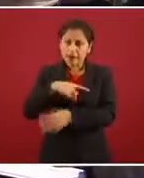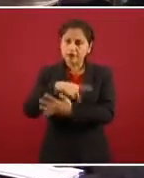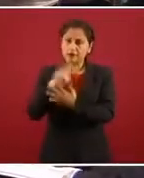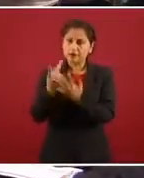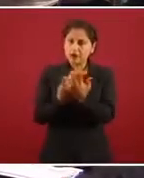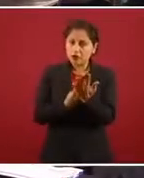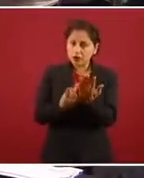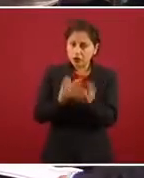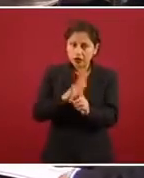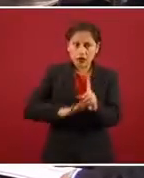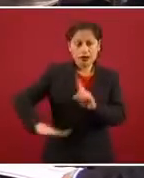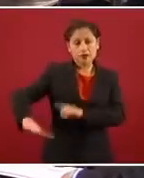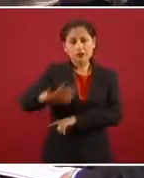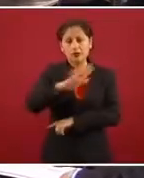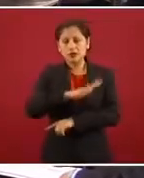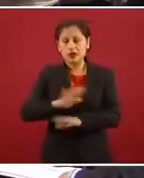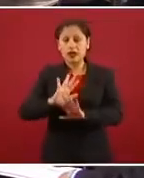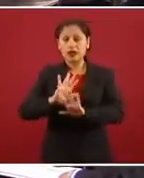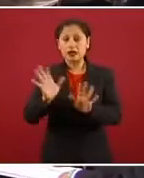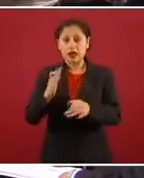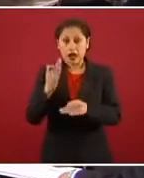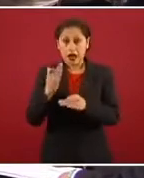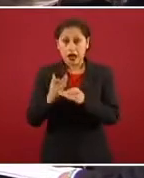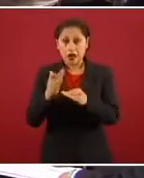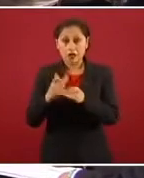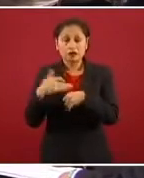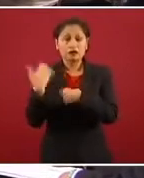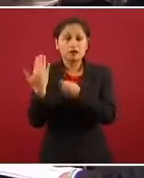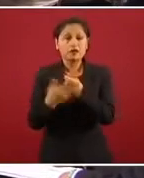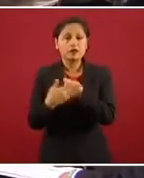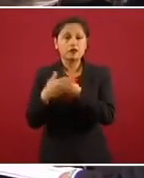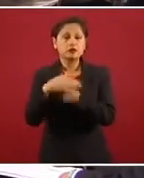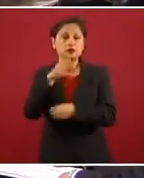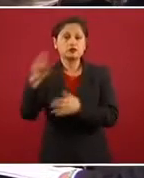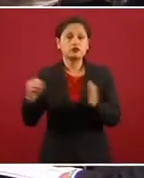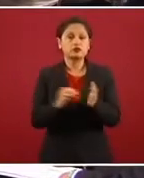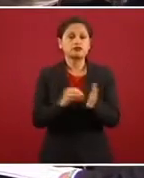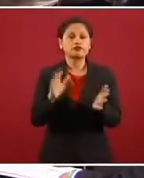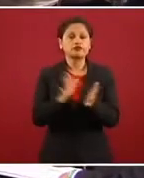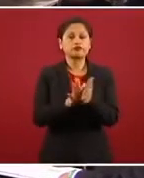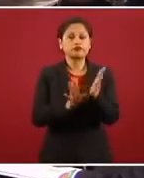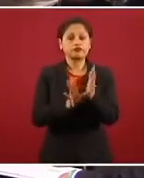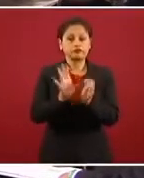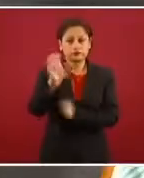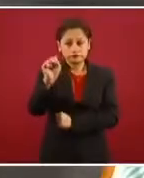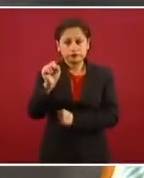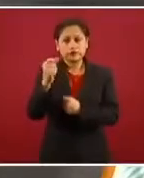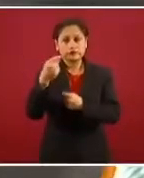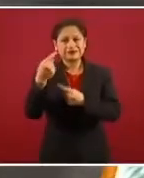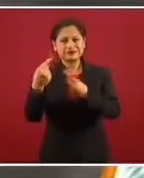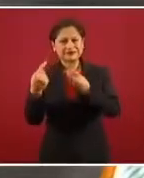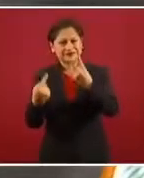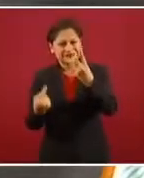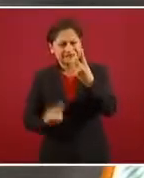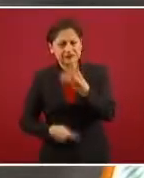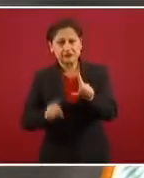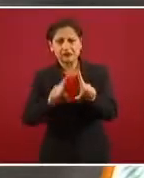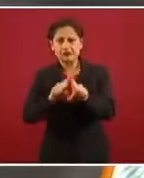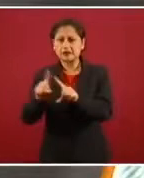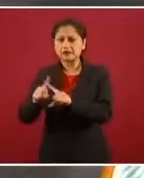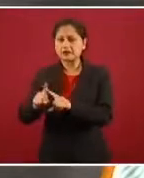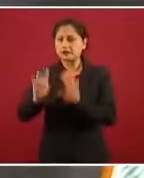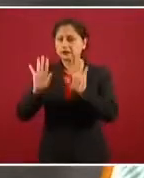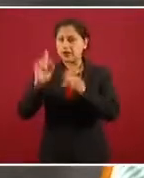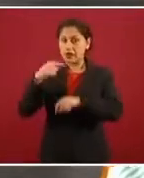a punto de convertirse en derechos constitucionales? Es decir, ve una carga sobre el Estado